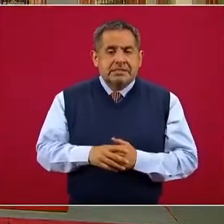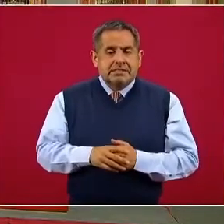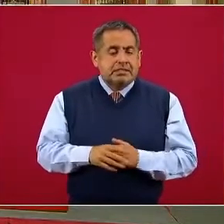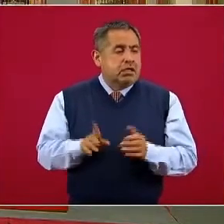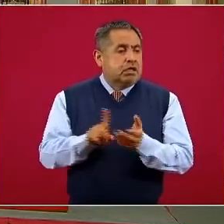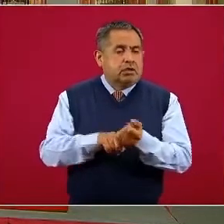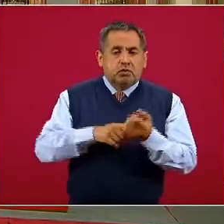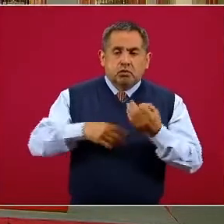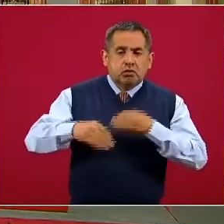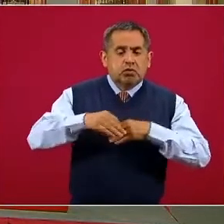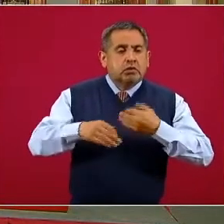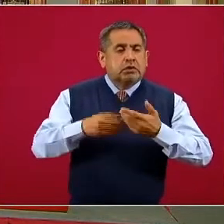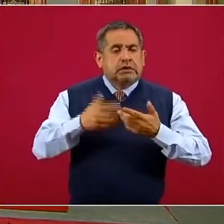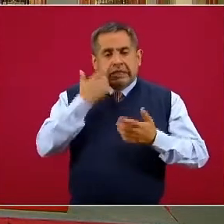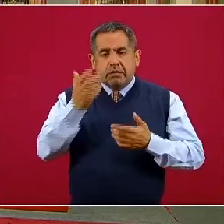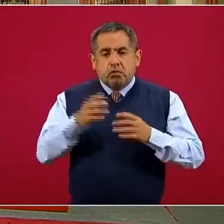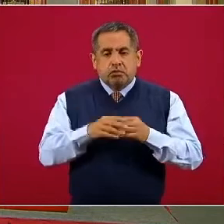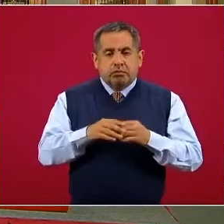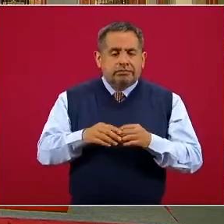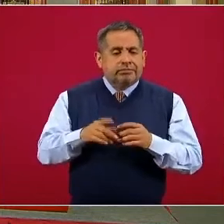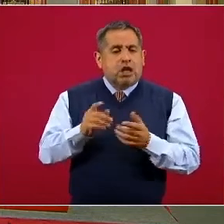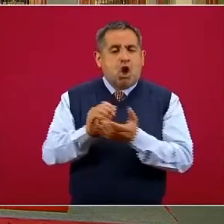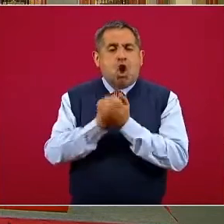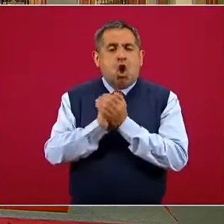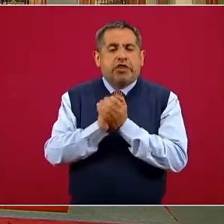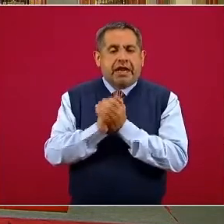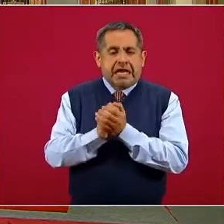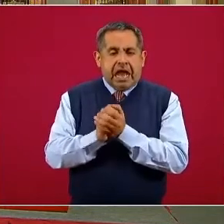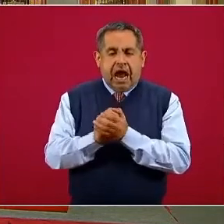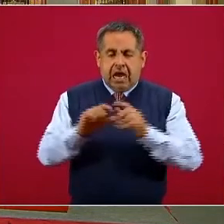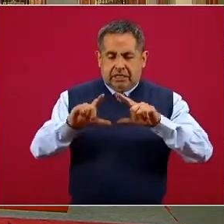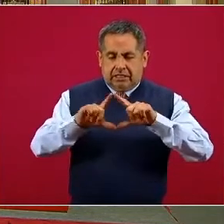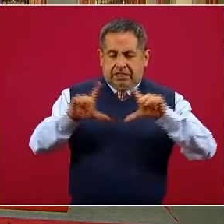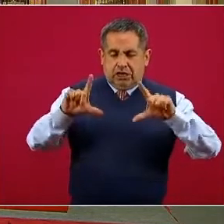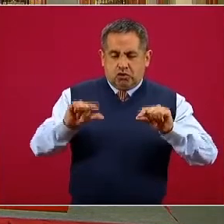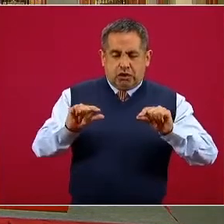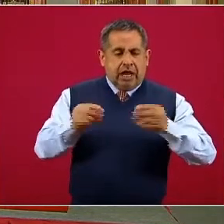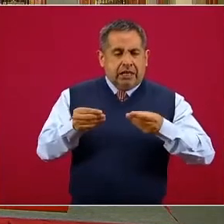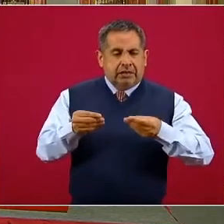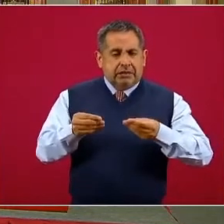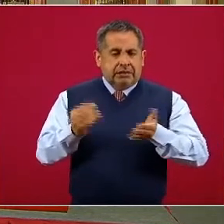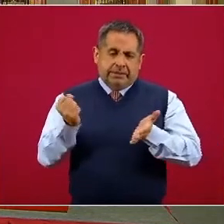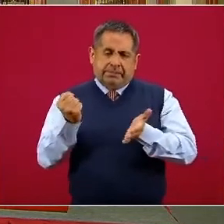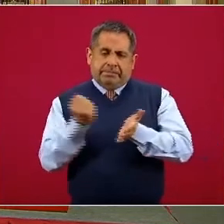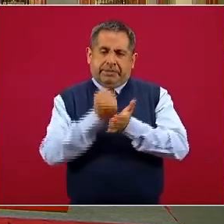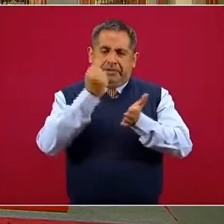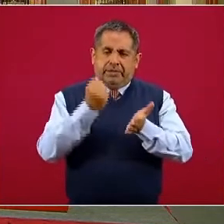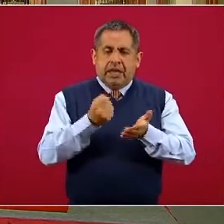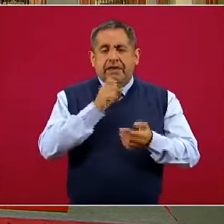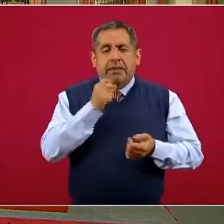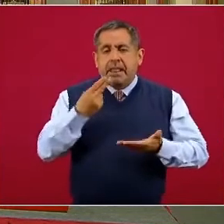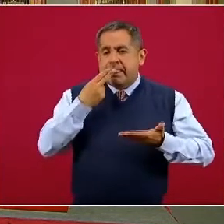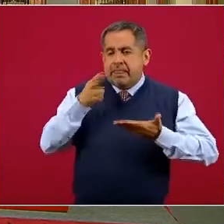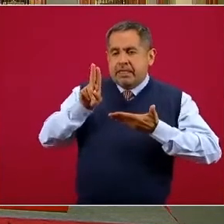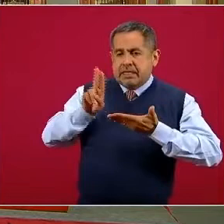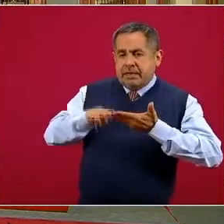hemos querido dedicar tanto un billete de lotería como un timbre postal para